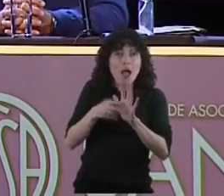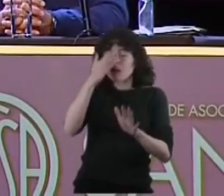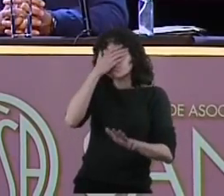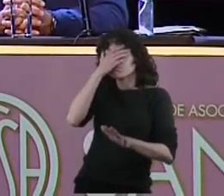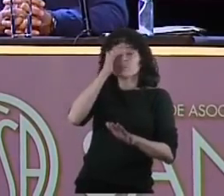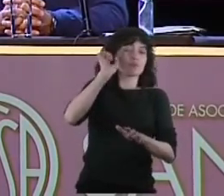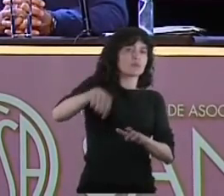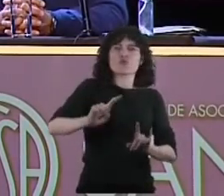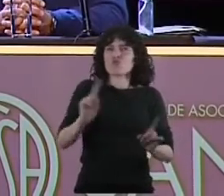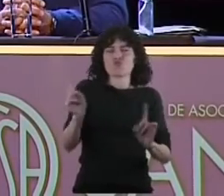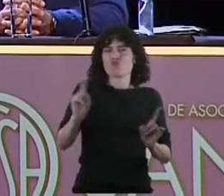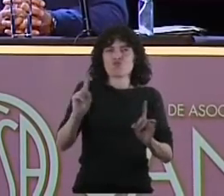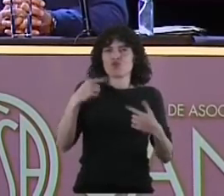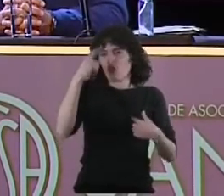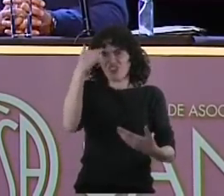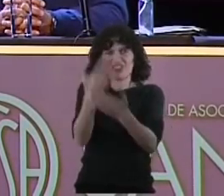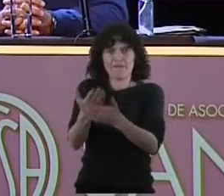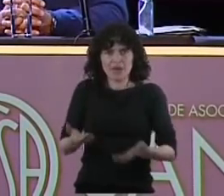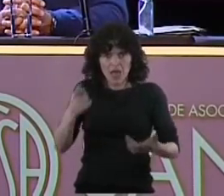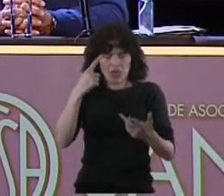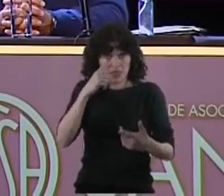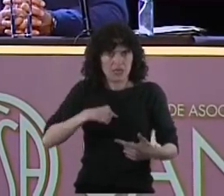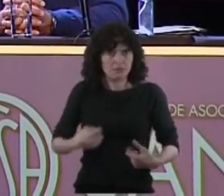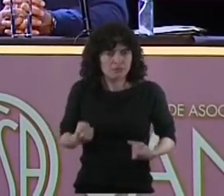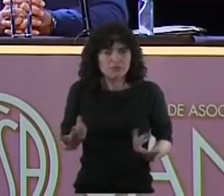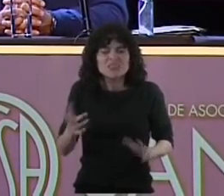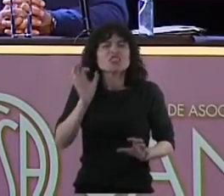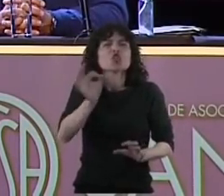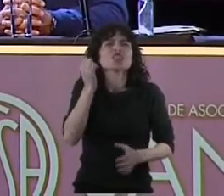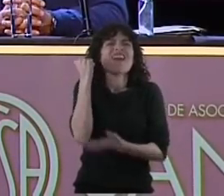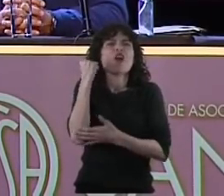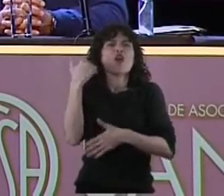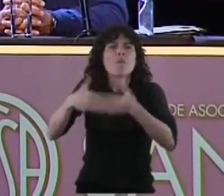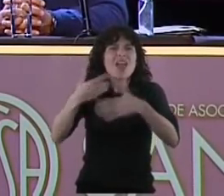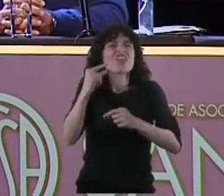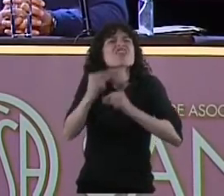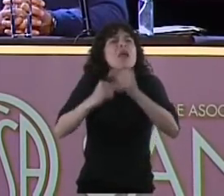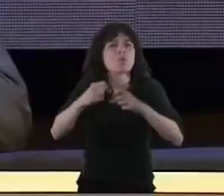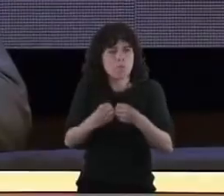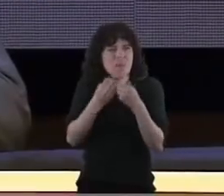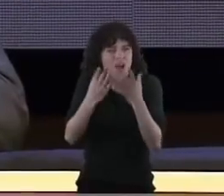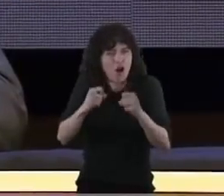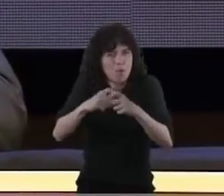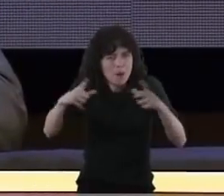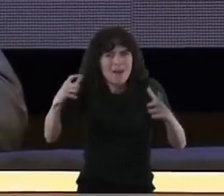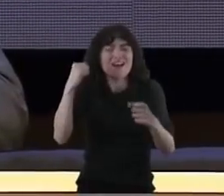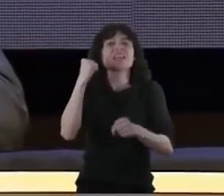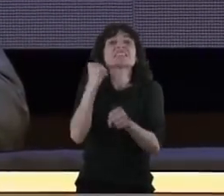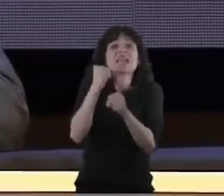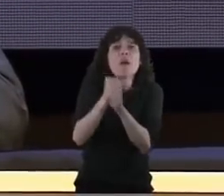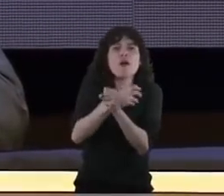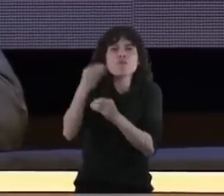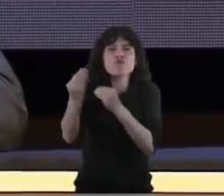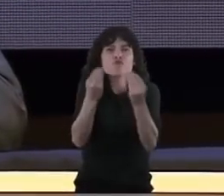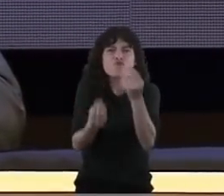Sé que la economía crece, sé que el trabajo formal aumenta, sé que la distribución